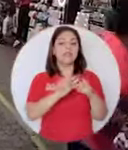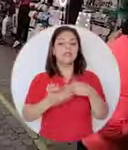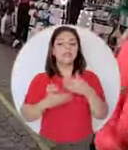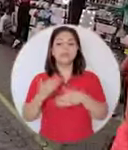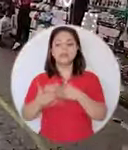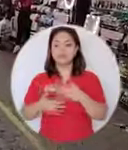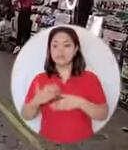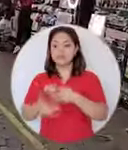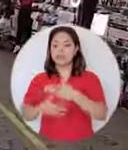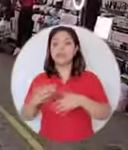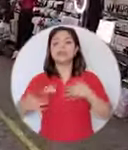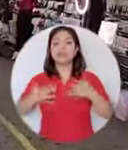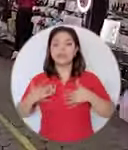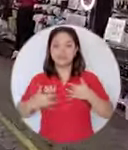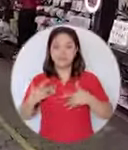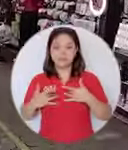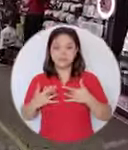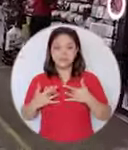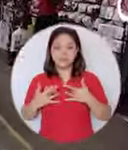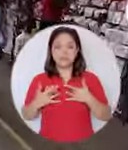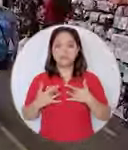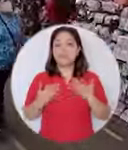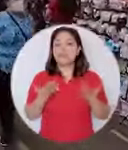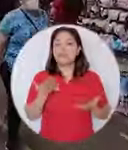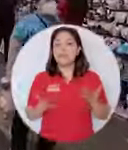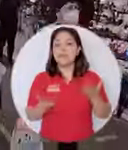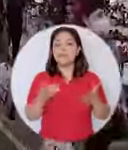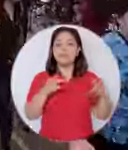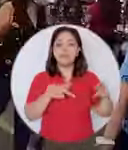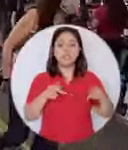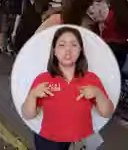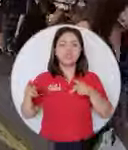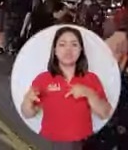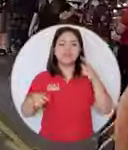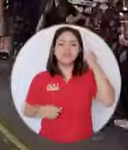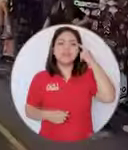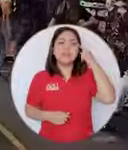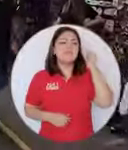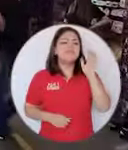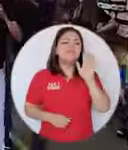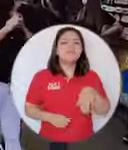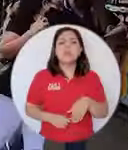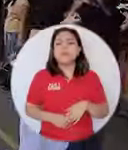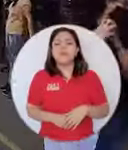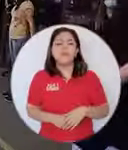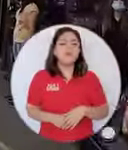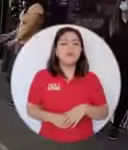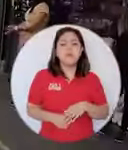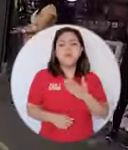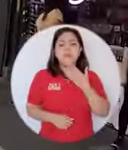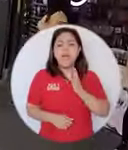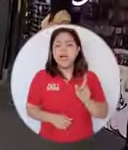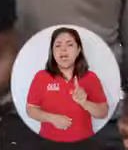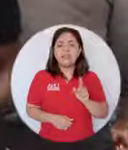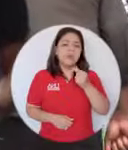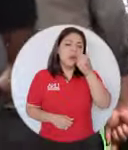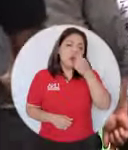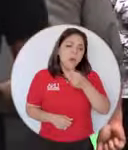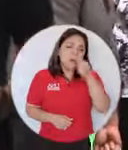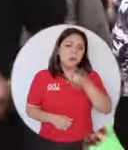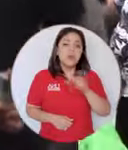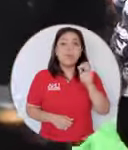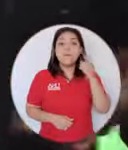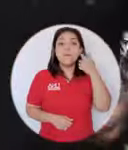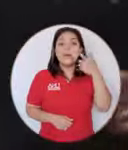día podríamos llegar a decir de que hay personas que han tal vez subestimado de que no, realmente esa es una gripe o inclusive hasta un